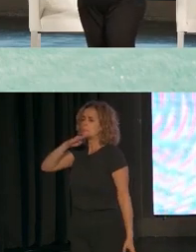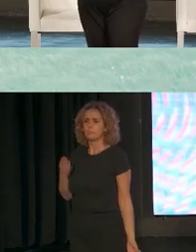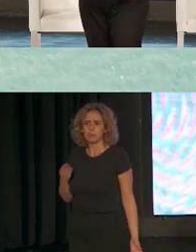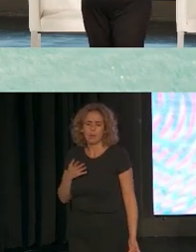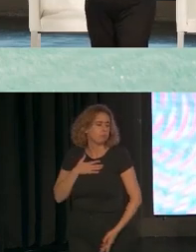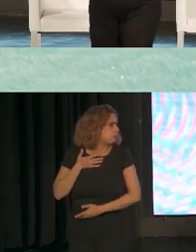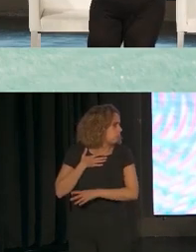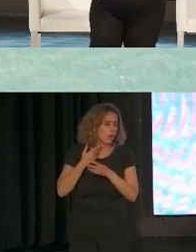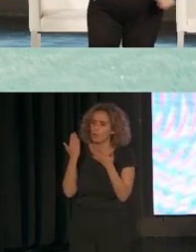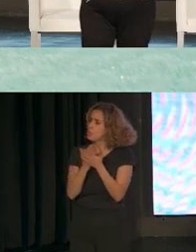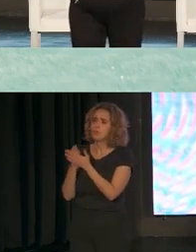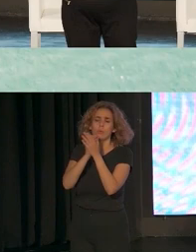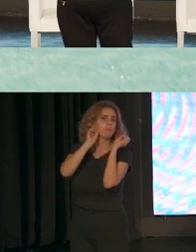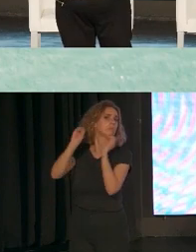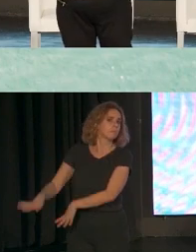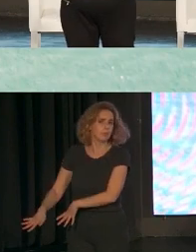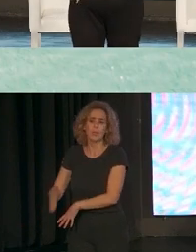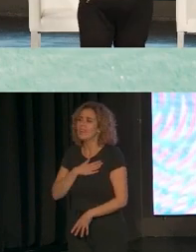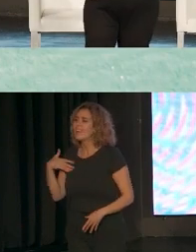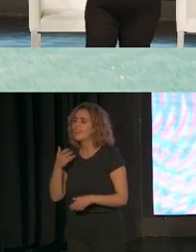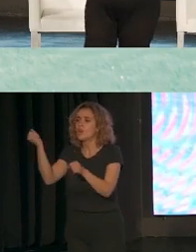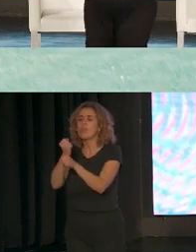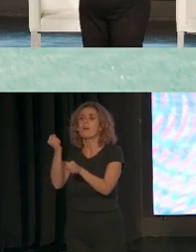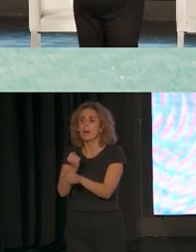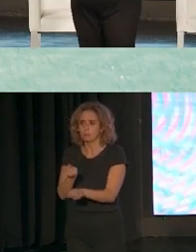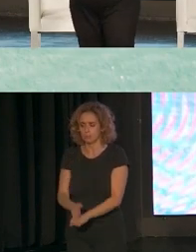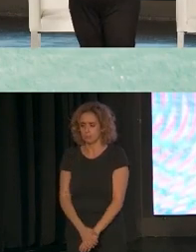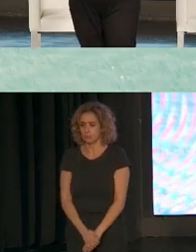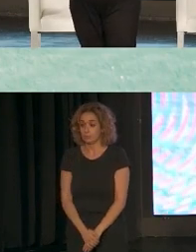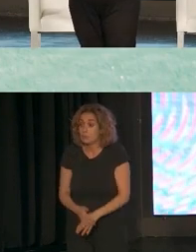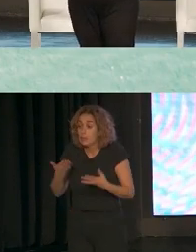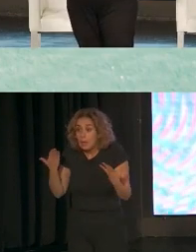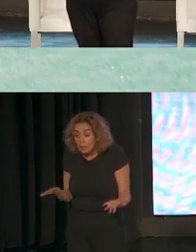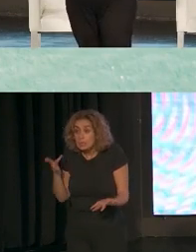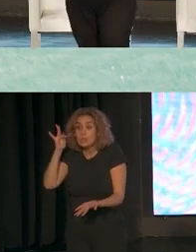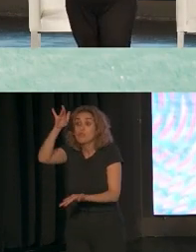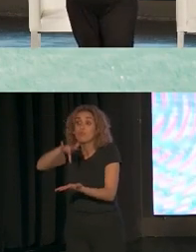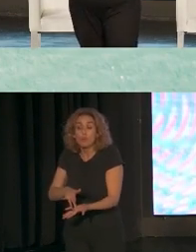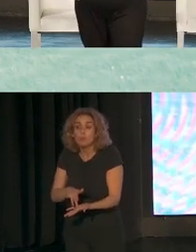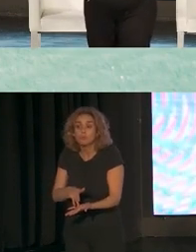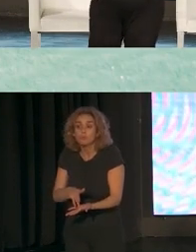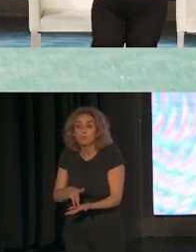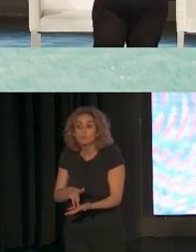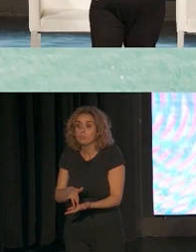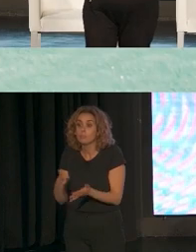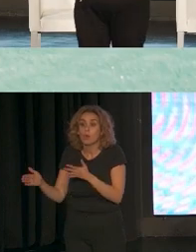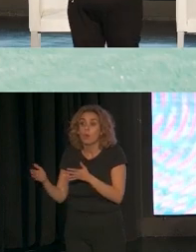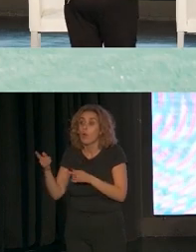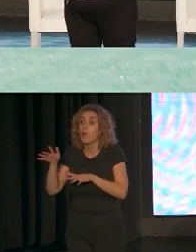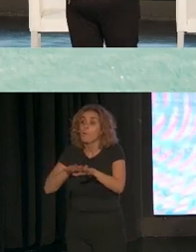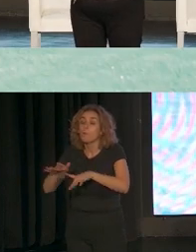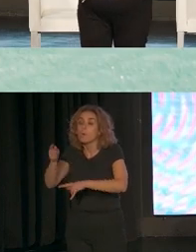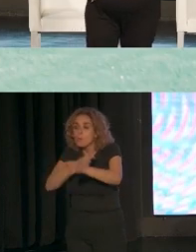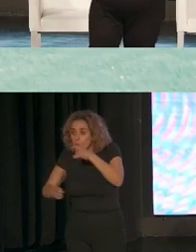yo ya no quiero volver a estudiar quiero ponerme a trabajar y así llegué a la al movimiento